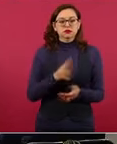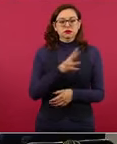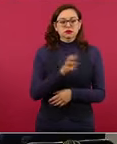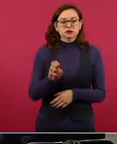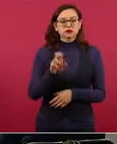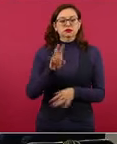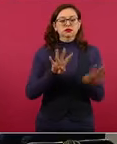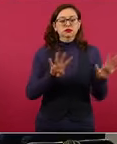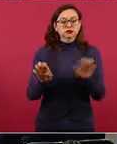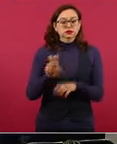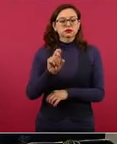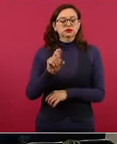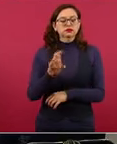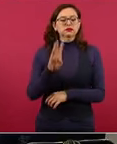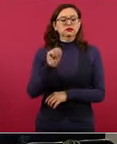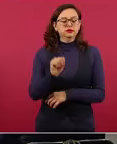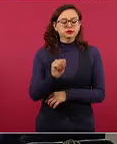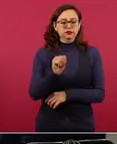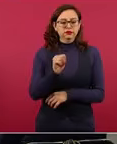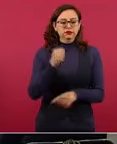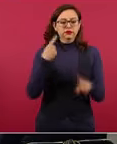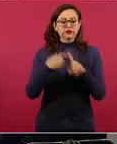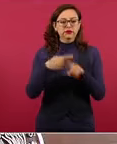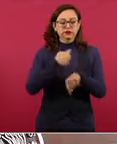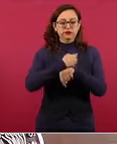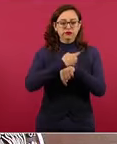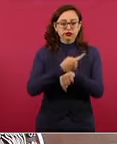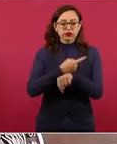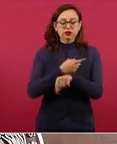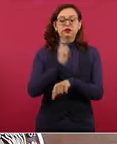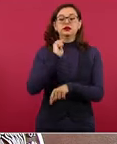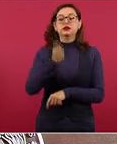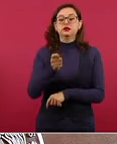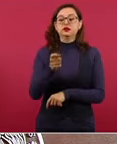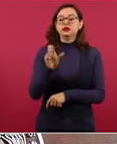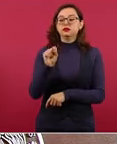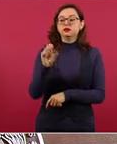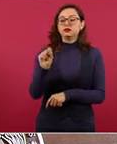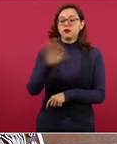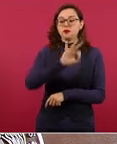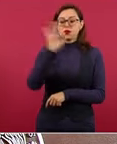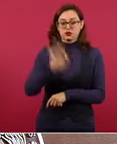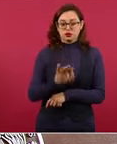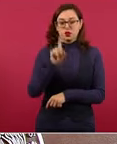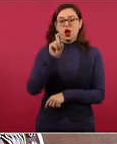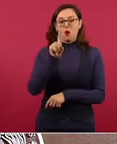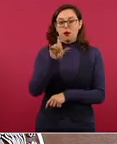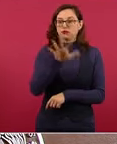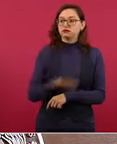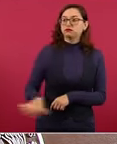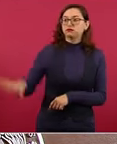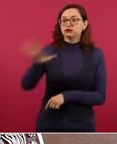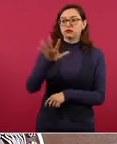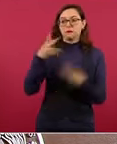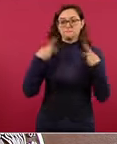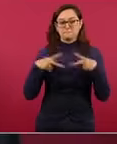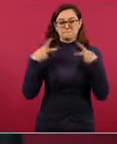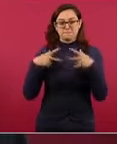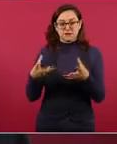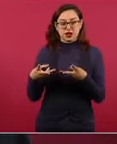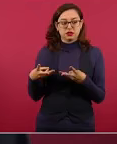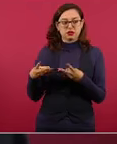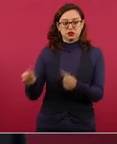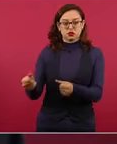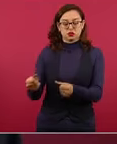litros por segundo esto de aguas subterráneas representa el 60 por ciento del total de las